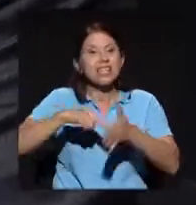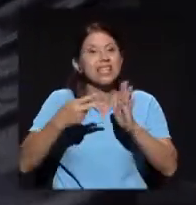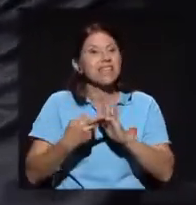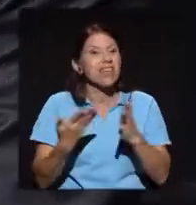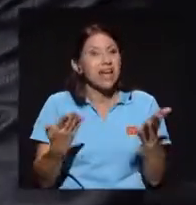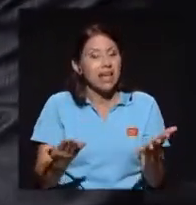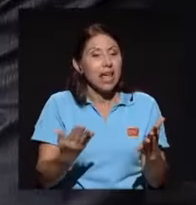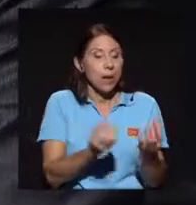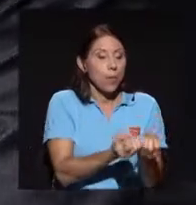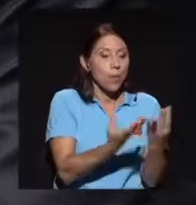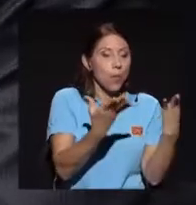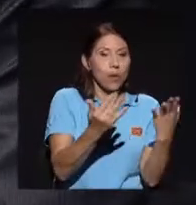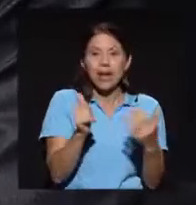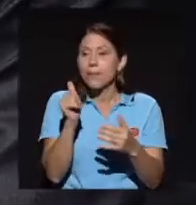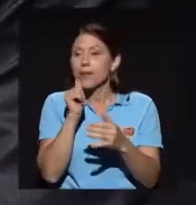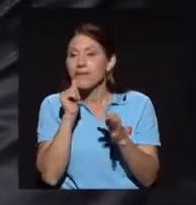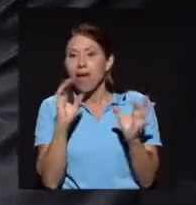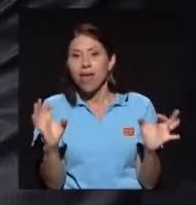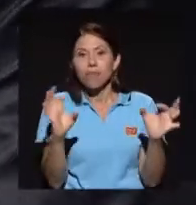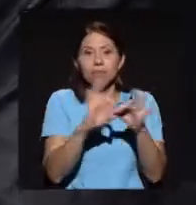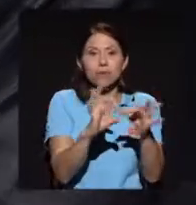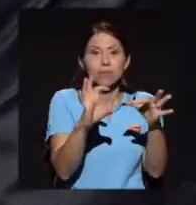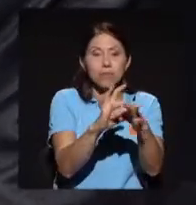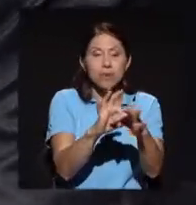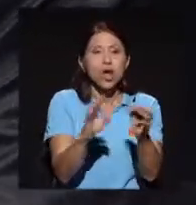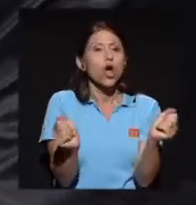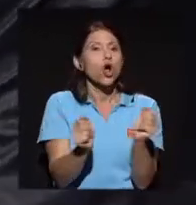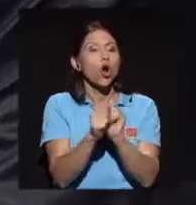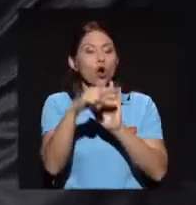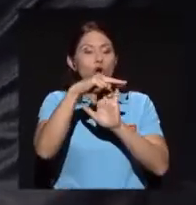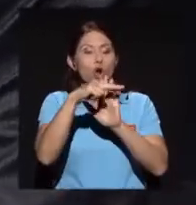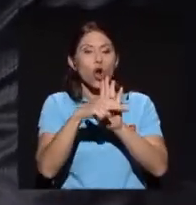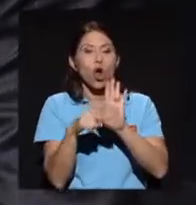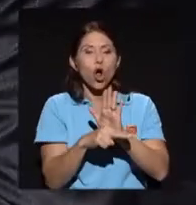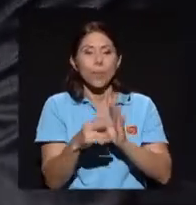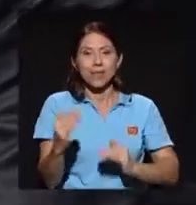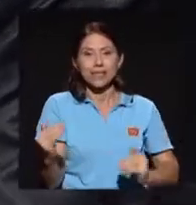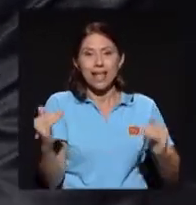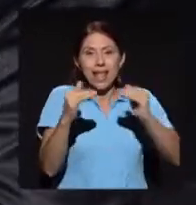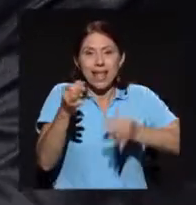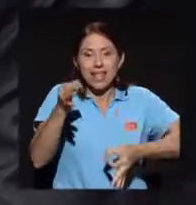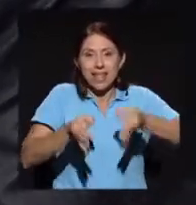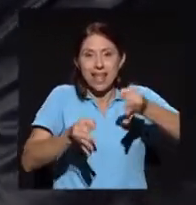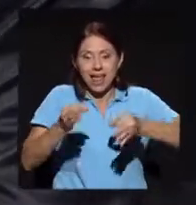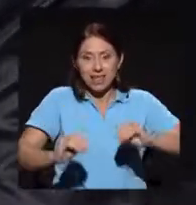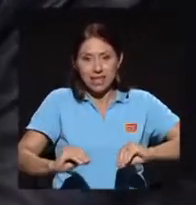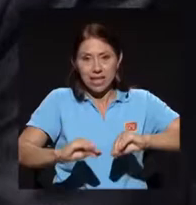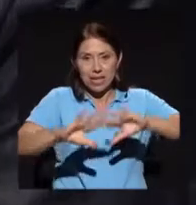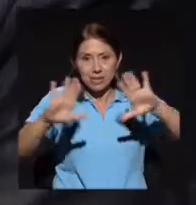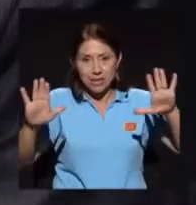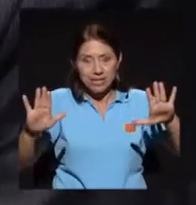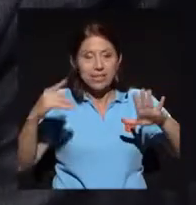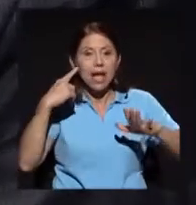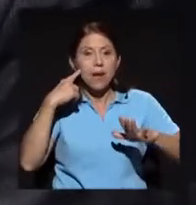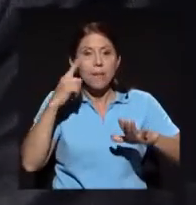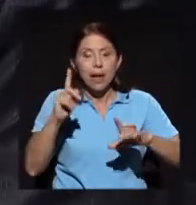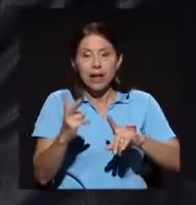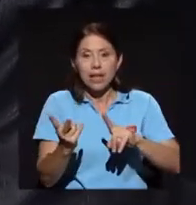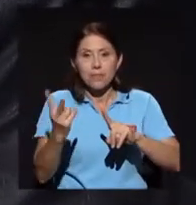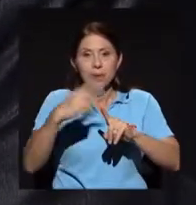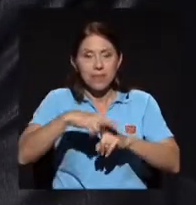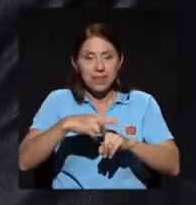con los estándares de equidad y transparencia mayores para implementar este